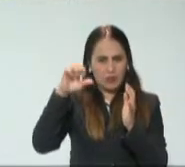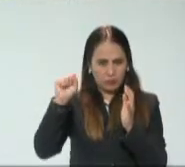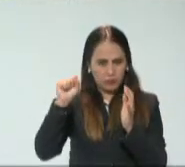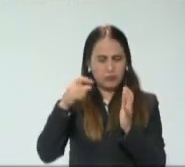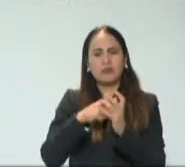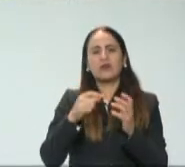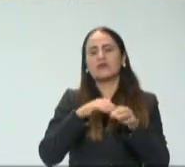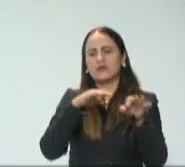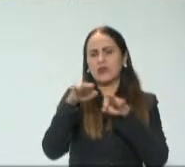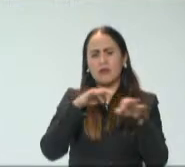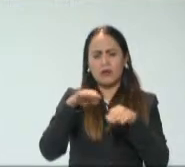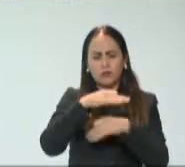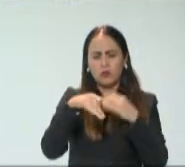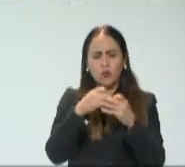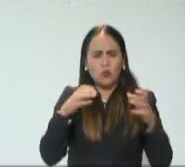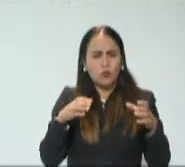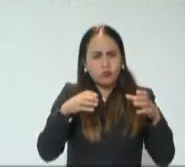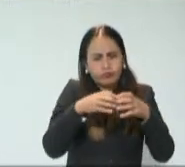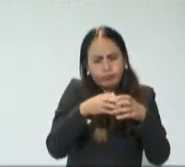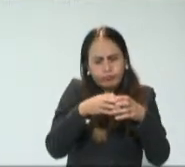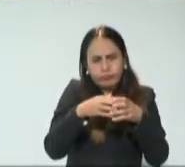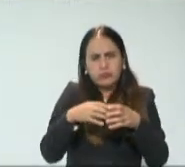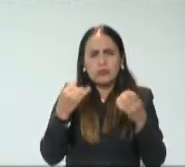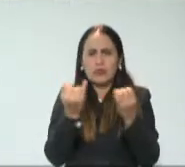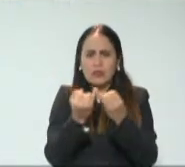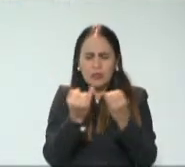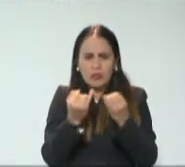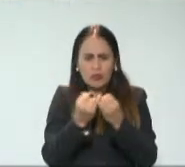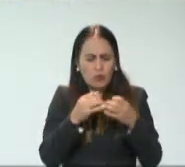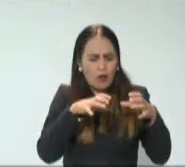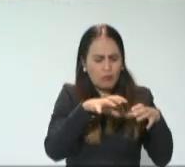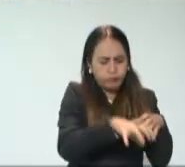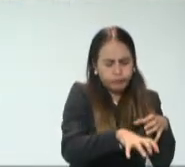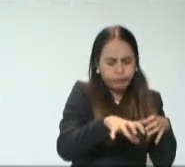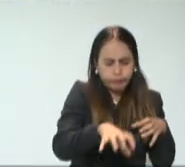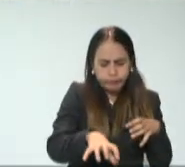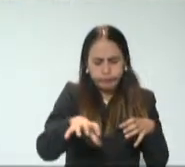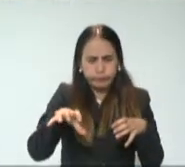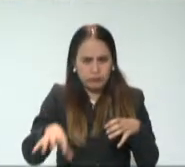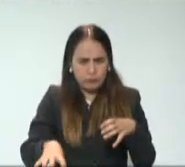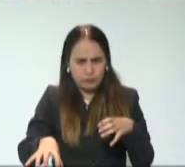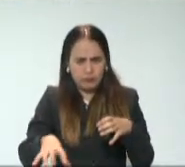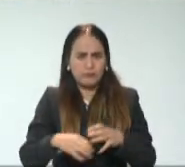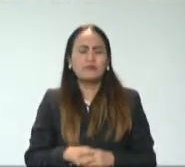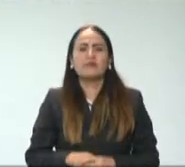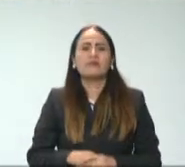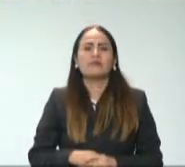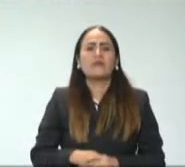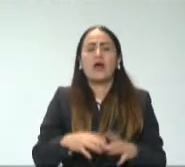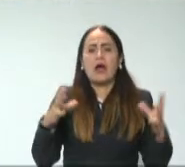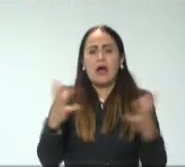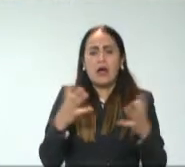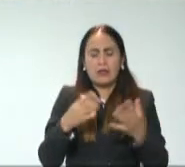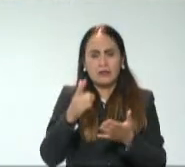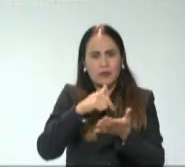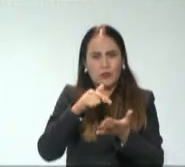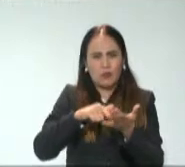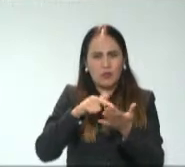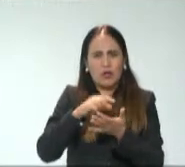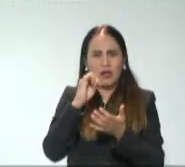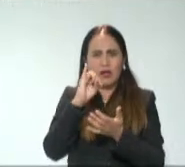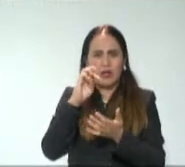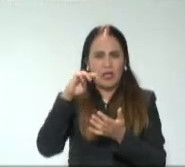trabajo colaborativo y y de carácter sectorial eh se creó un micrositio el de